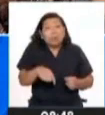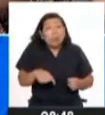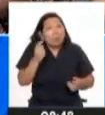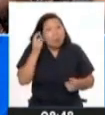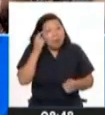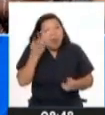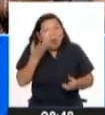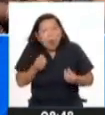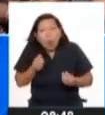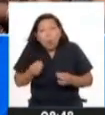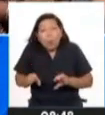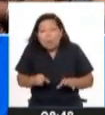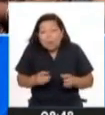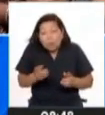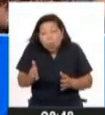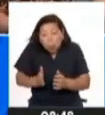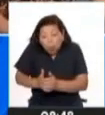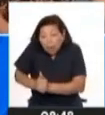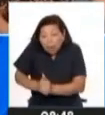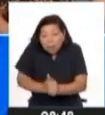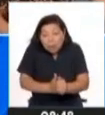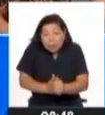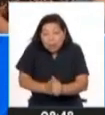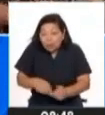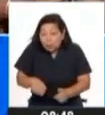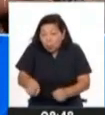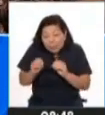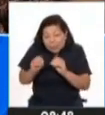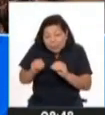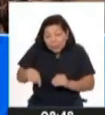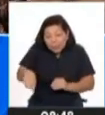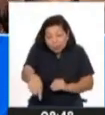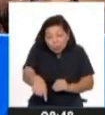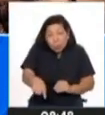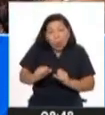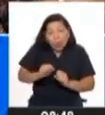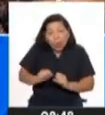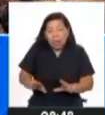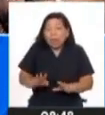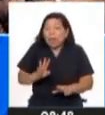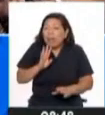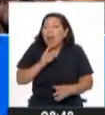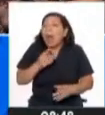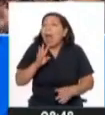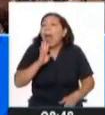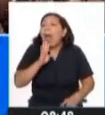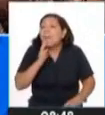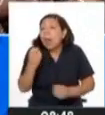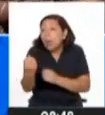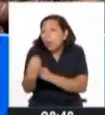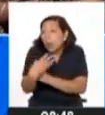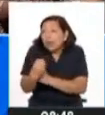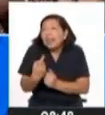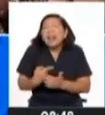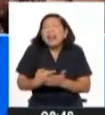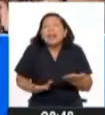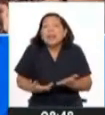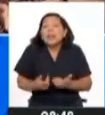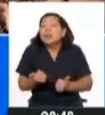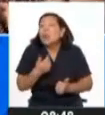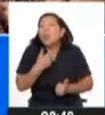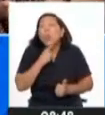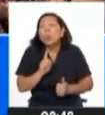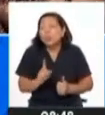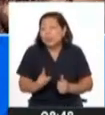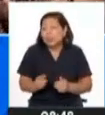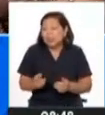podamos atenderlos y guiarlos es importante, ¿no? Sobre todo a expresar y manifestar qué es lo que le agrada y qué